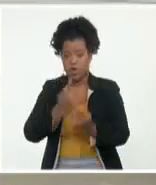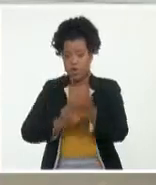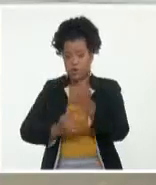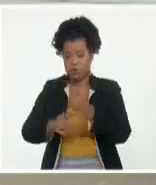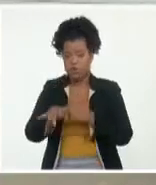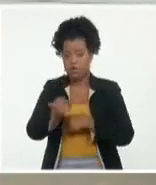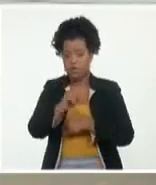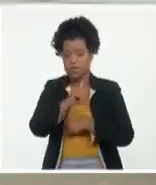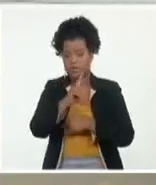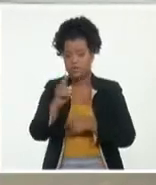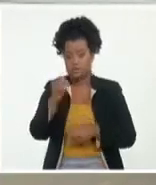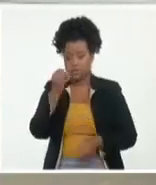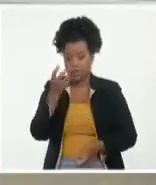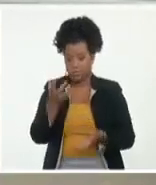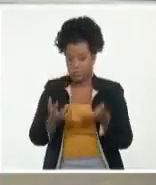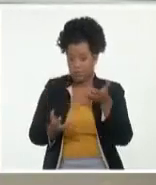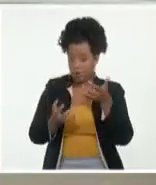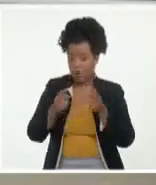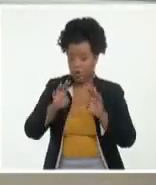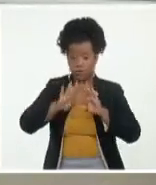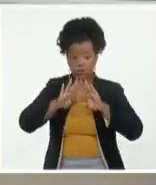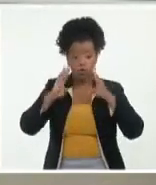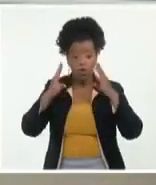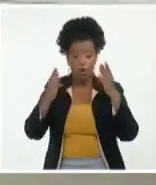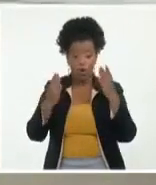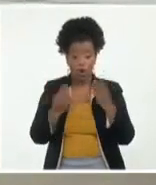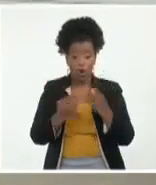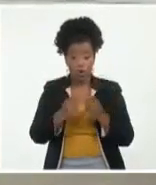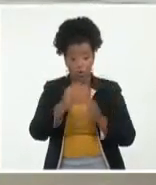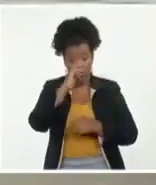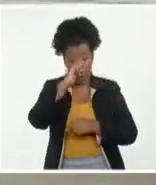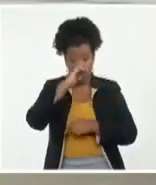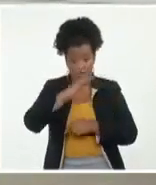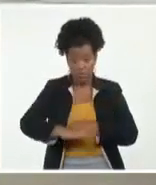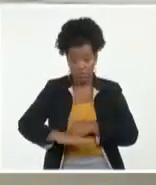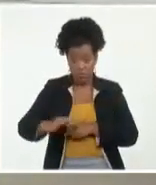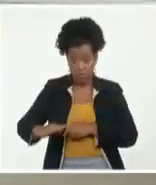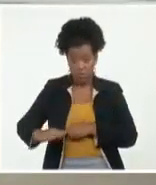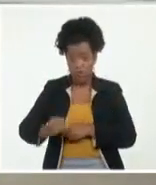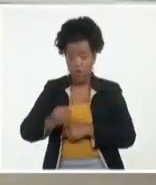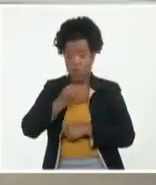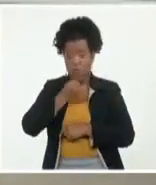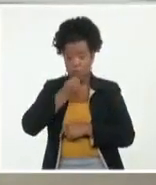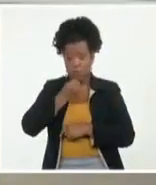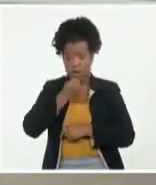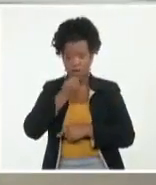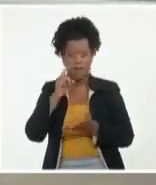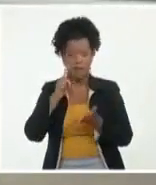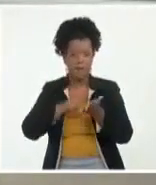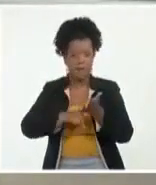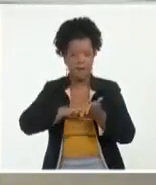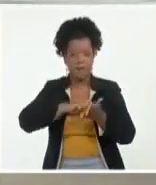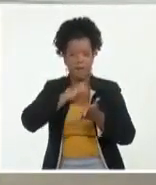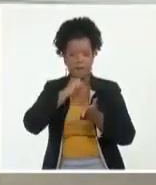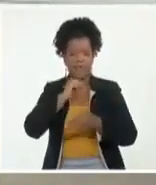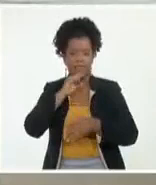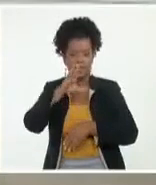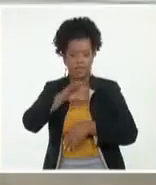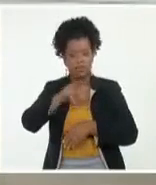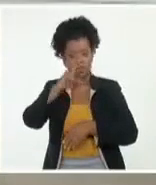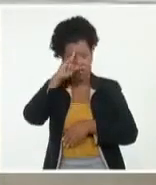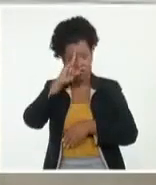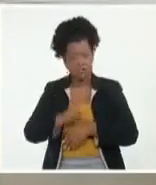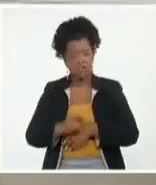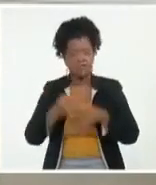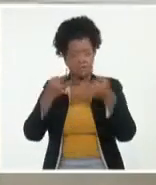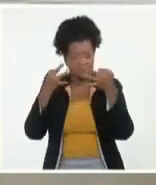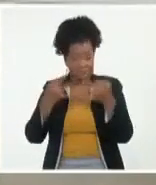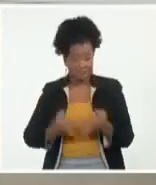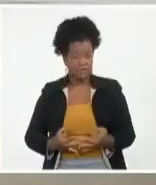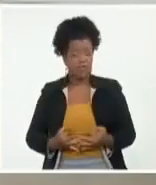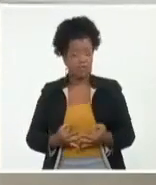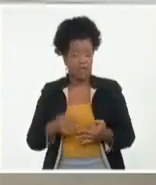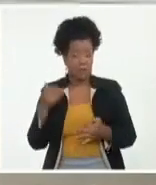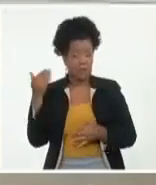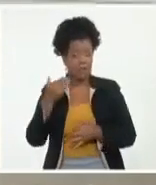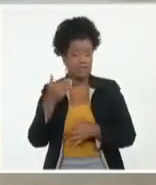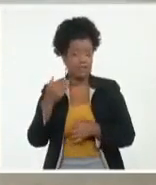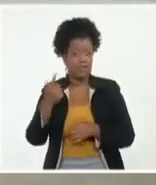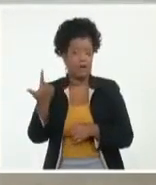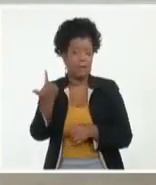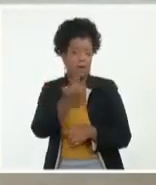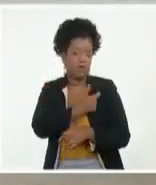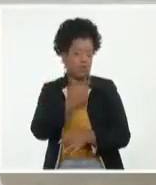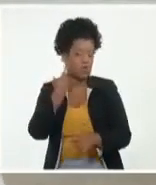es decir, que todos estos niños pueden dar fe en sus padres de la participación en ensayos clínicos. Es decir,